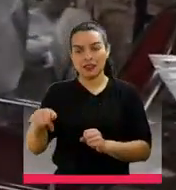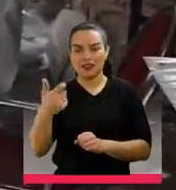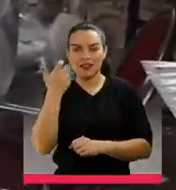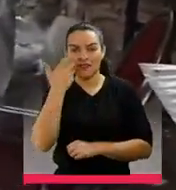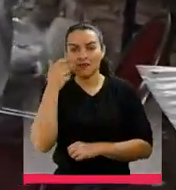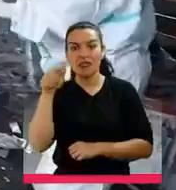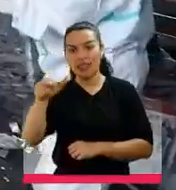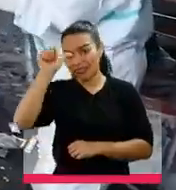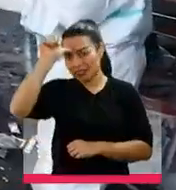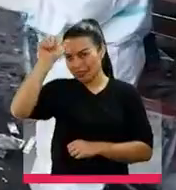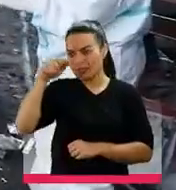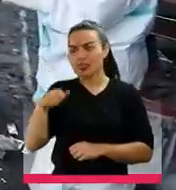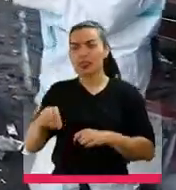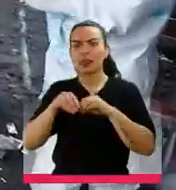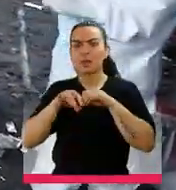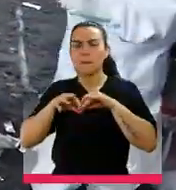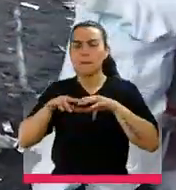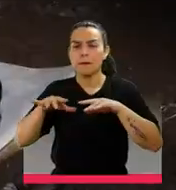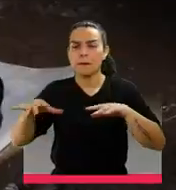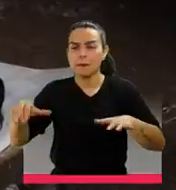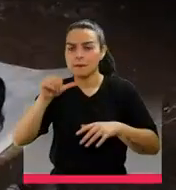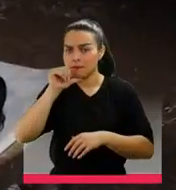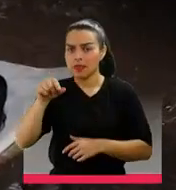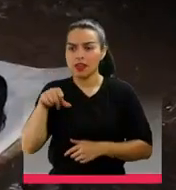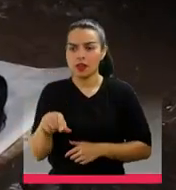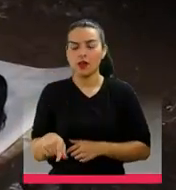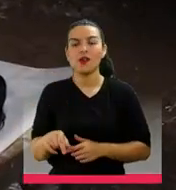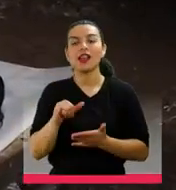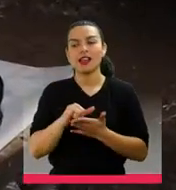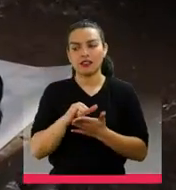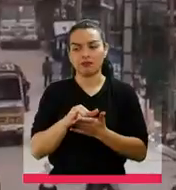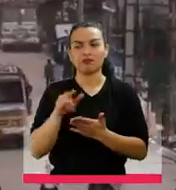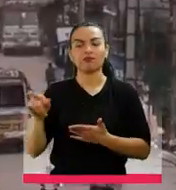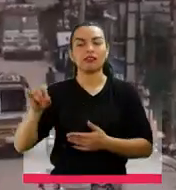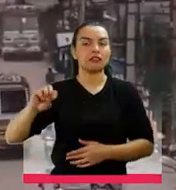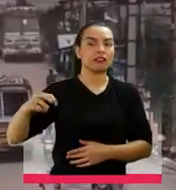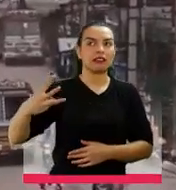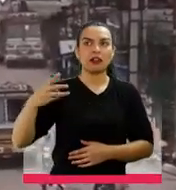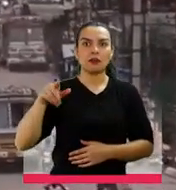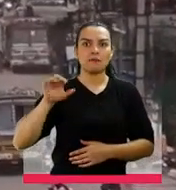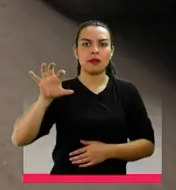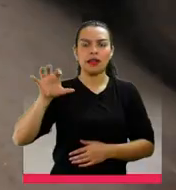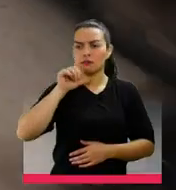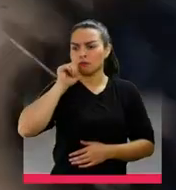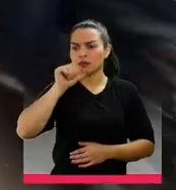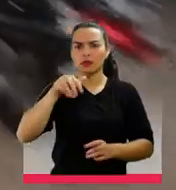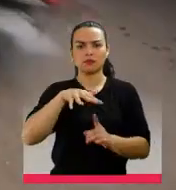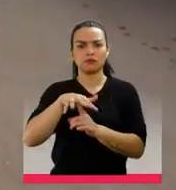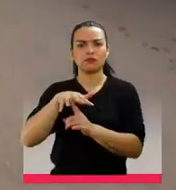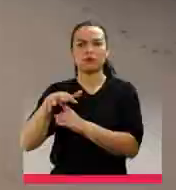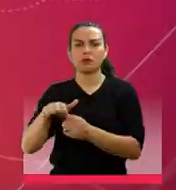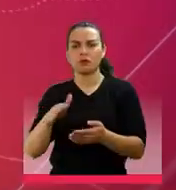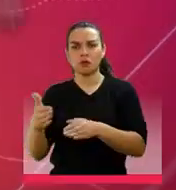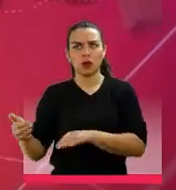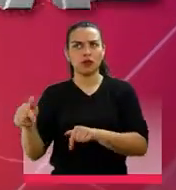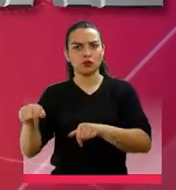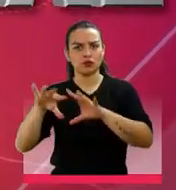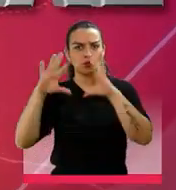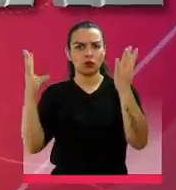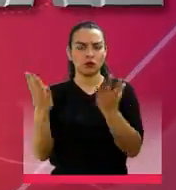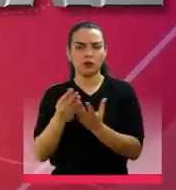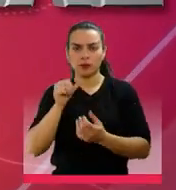desarrollado aceleradamente. Incluso se convirtió en el tercer país con más muertes por contagio en el mundo.